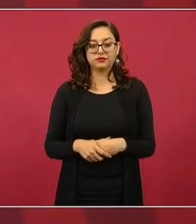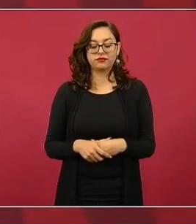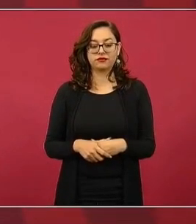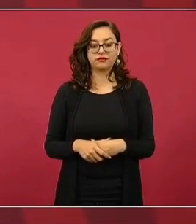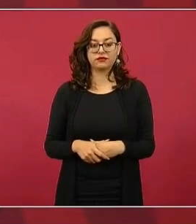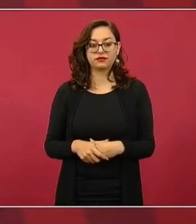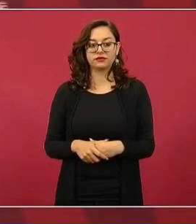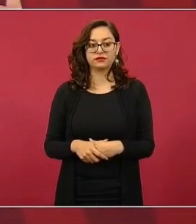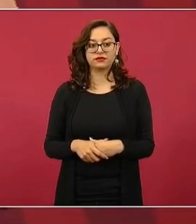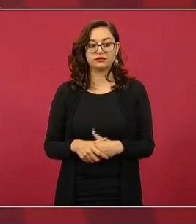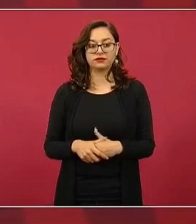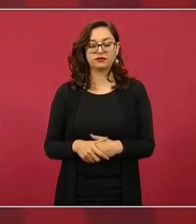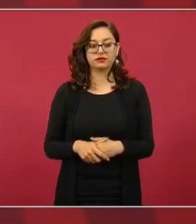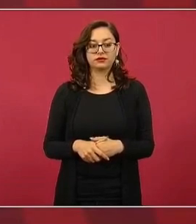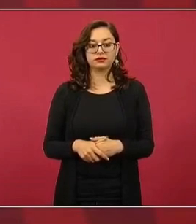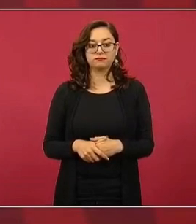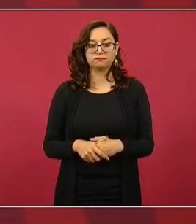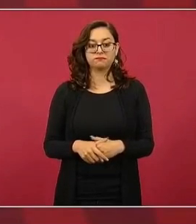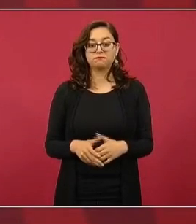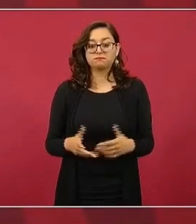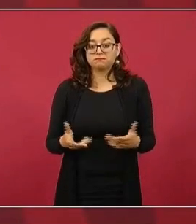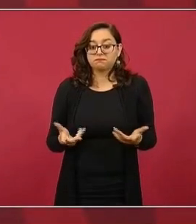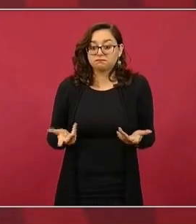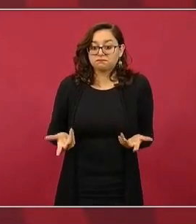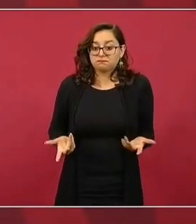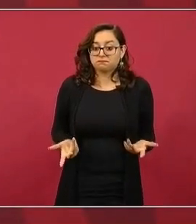Es que, imagínense,